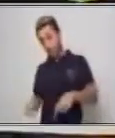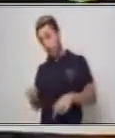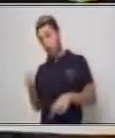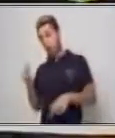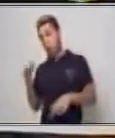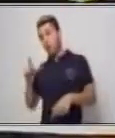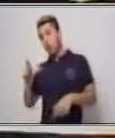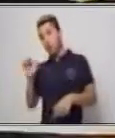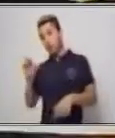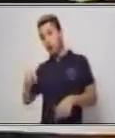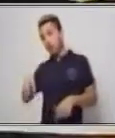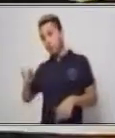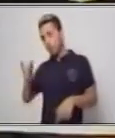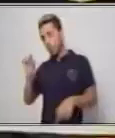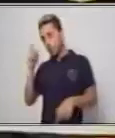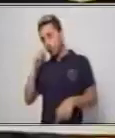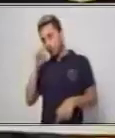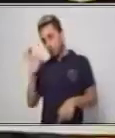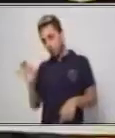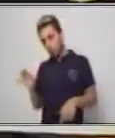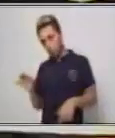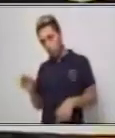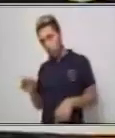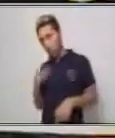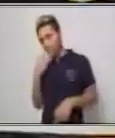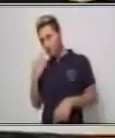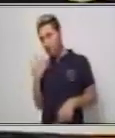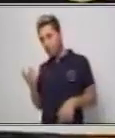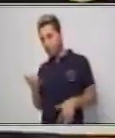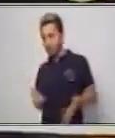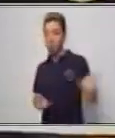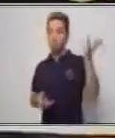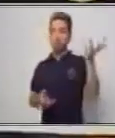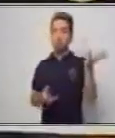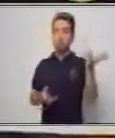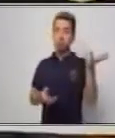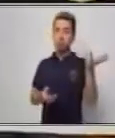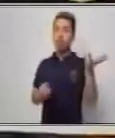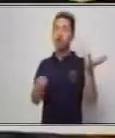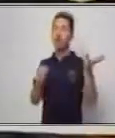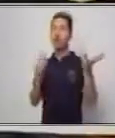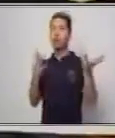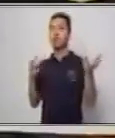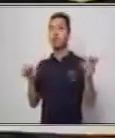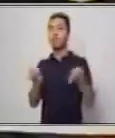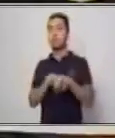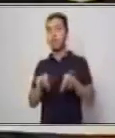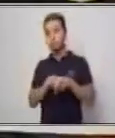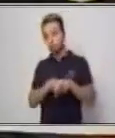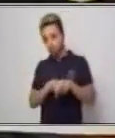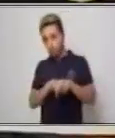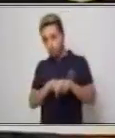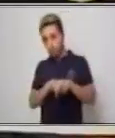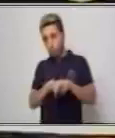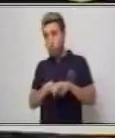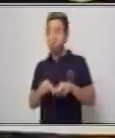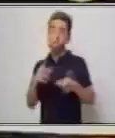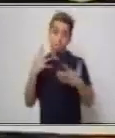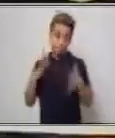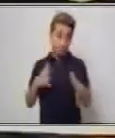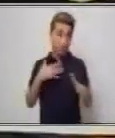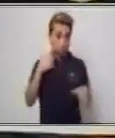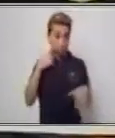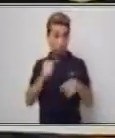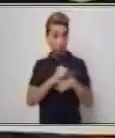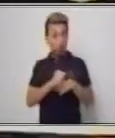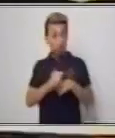porque cayeron más fácil, y estos que están acá podrían ser los números primos. Muy bien, ya al haber hecho este ejercicio,